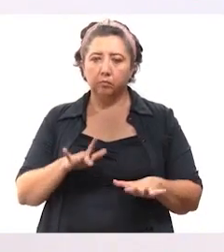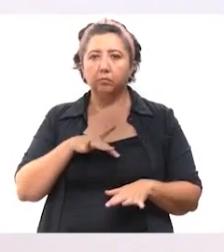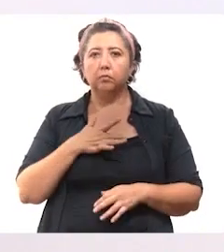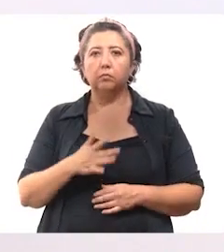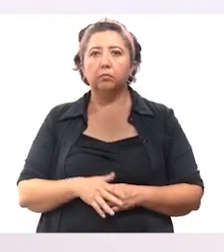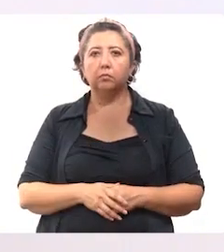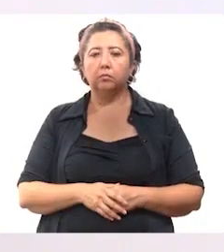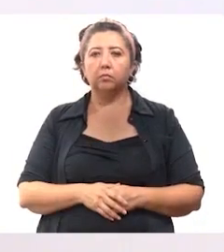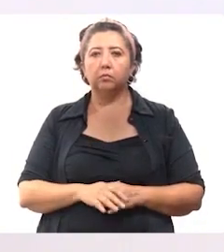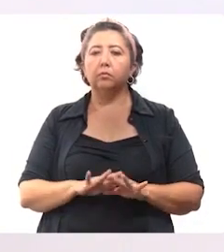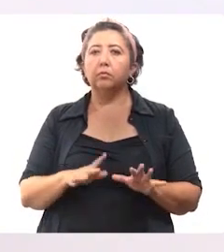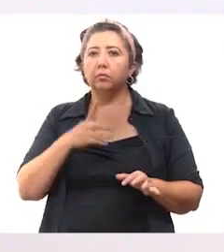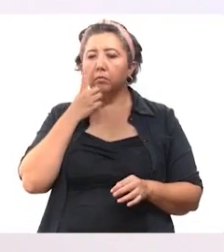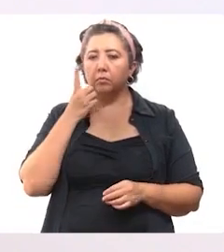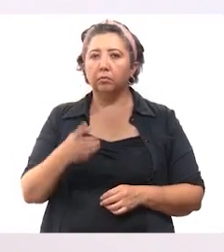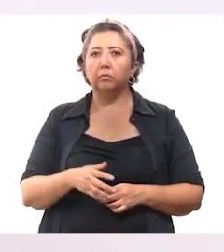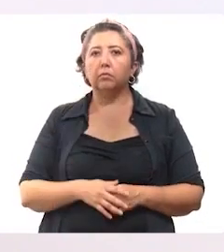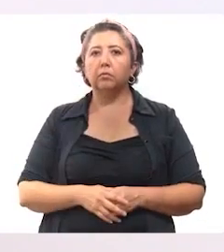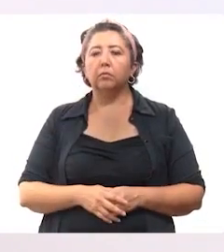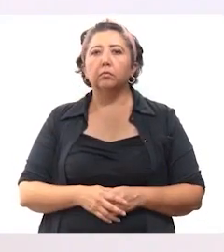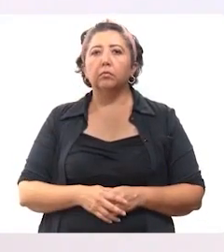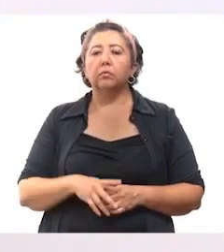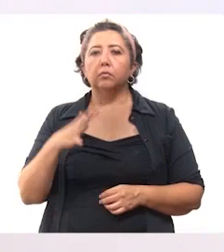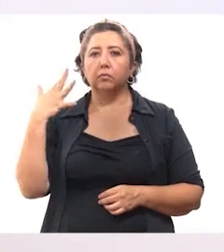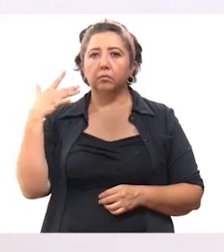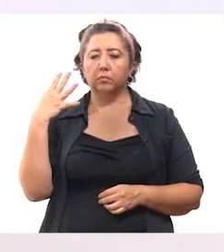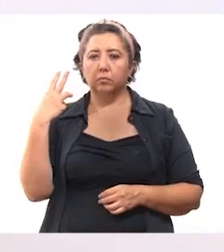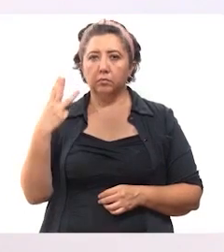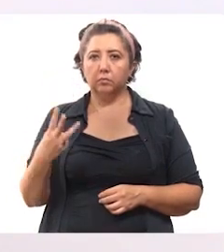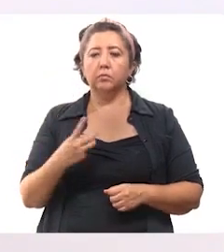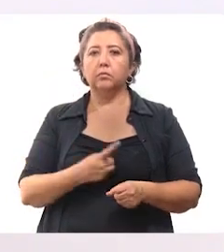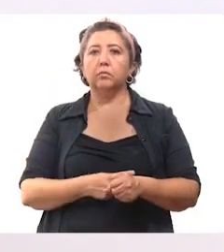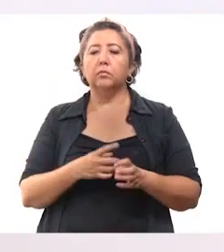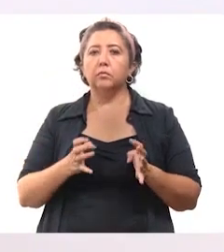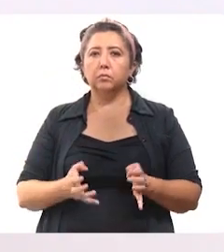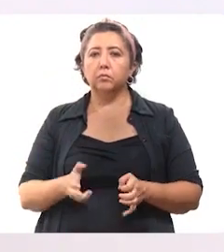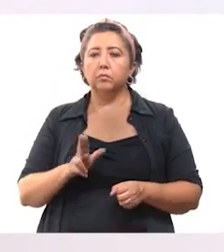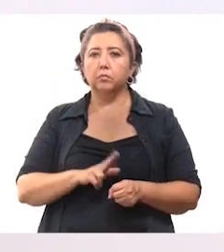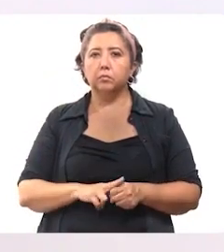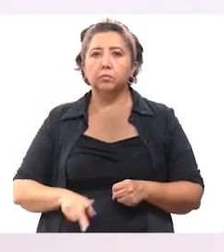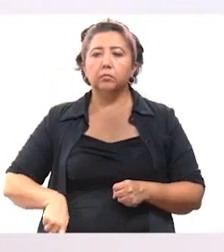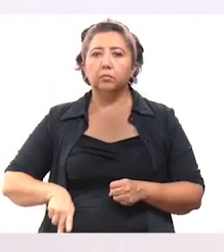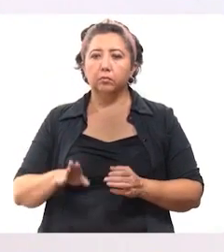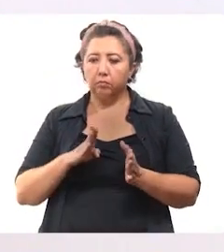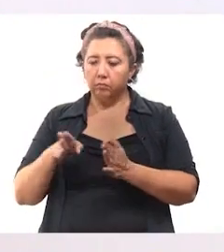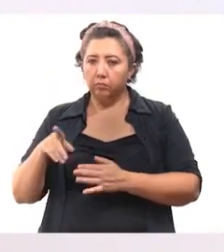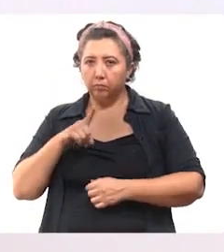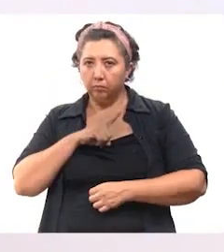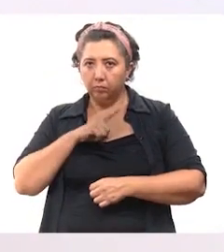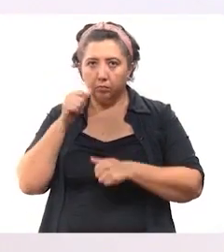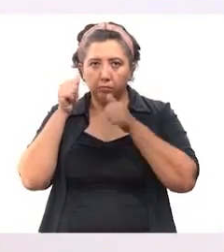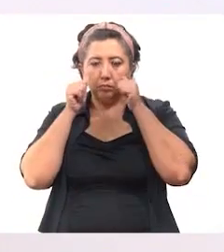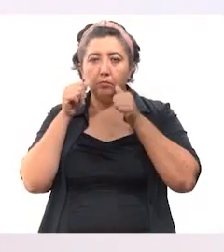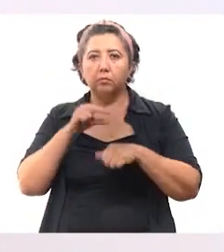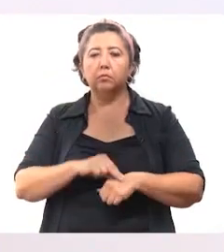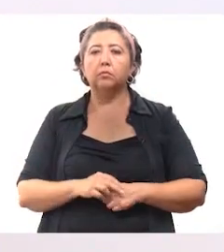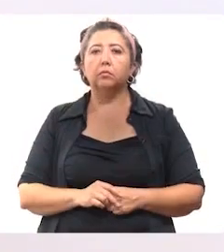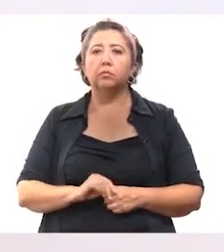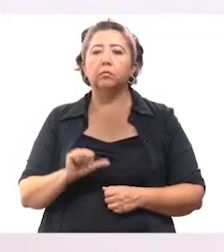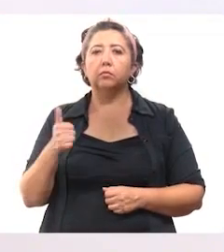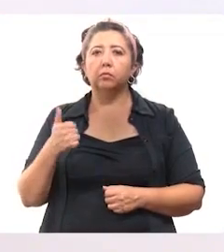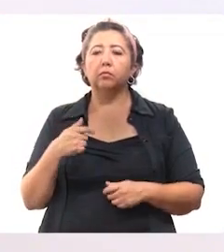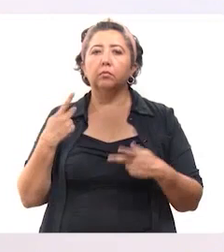Presentan síntomas leves. Como ya se mencionó, 53 de los casos positivos están en hospitales públicos y en aislamiento